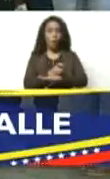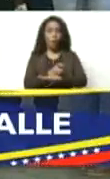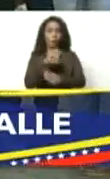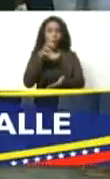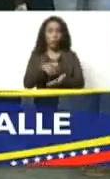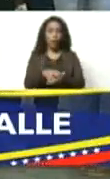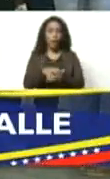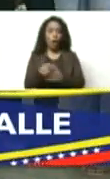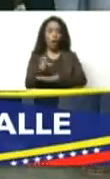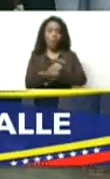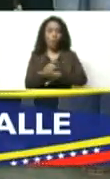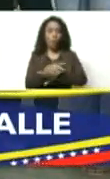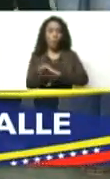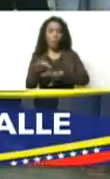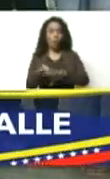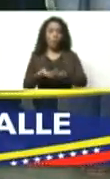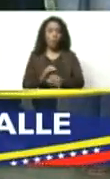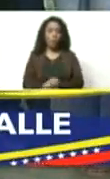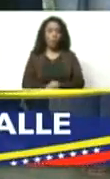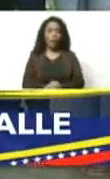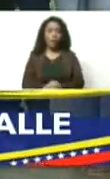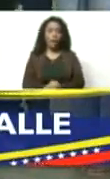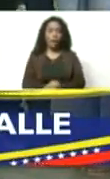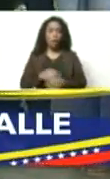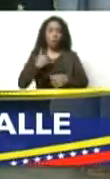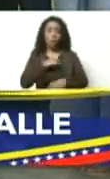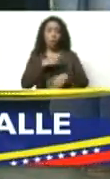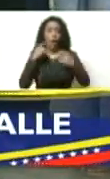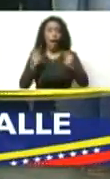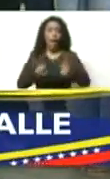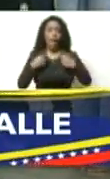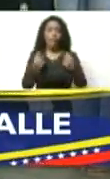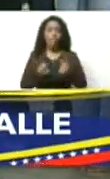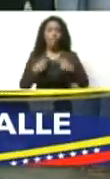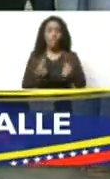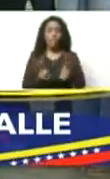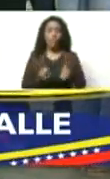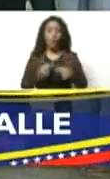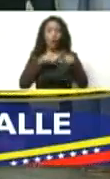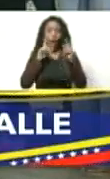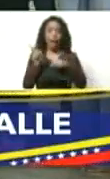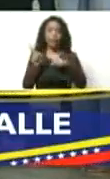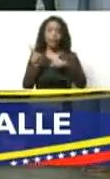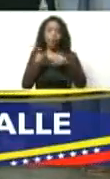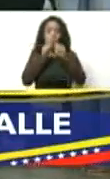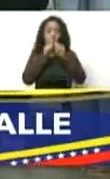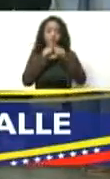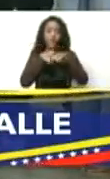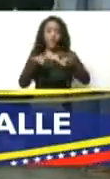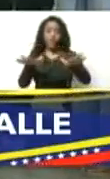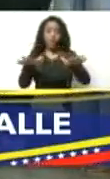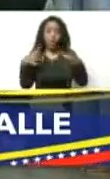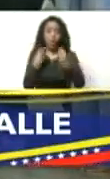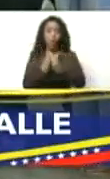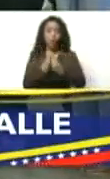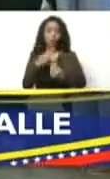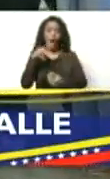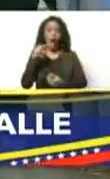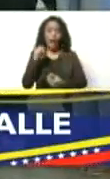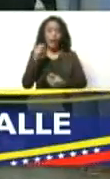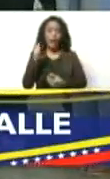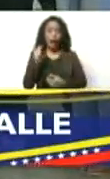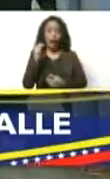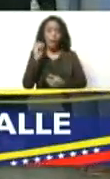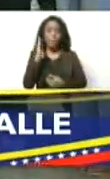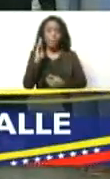y gobierno municipal, vamos a estar activados en todos estos despliegues, junto a Nahum, junto a los jefes de